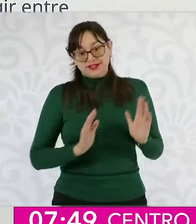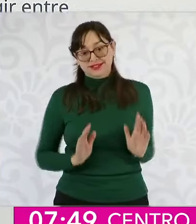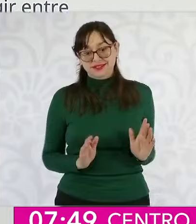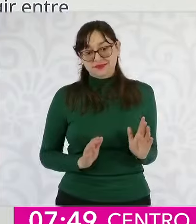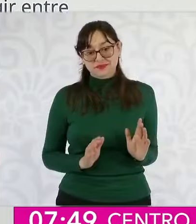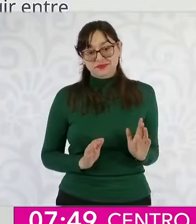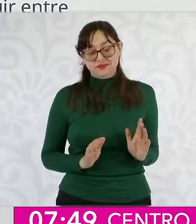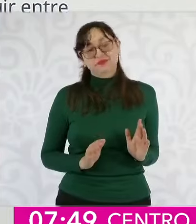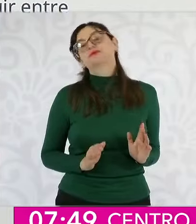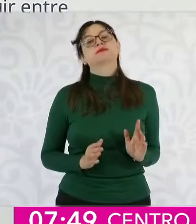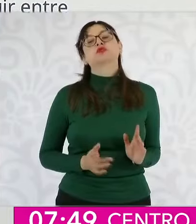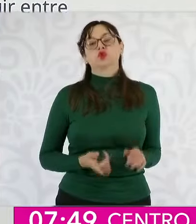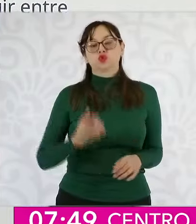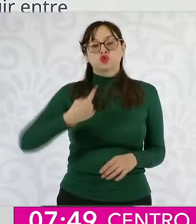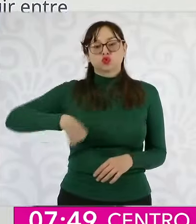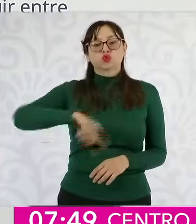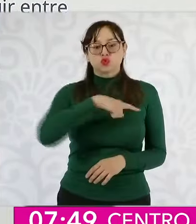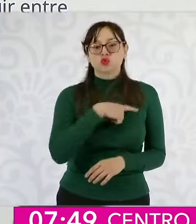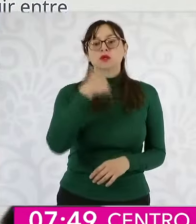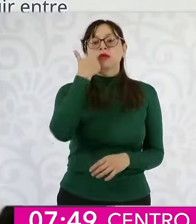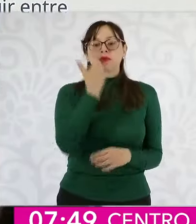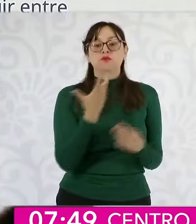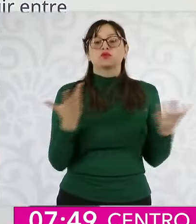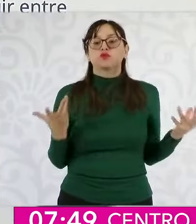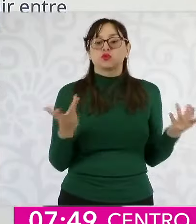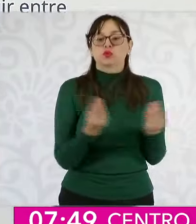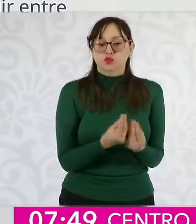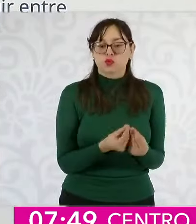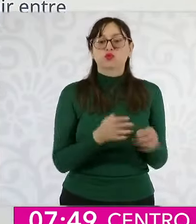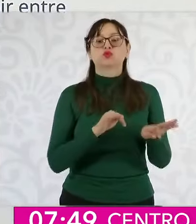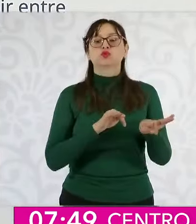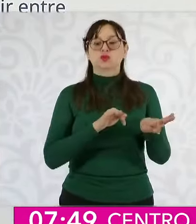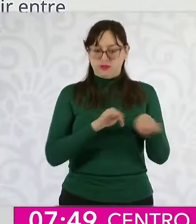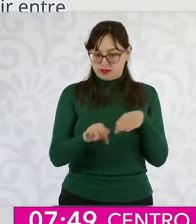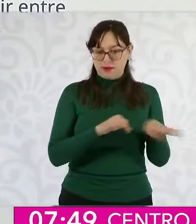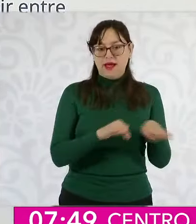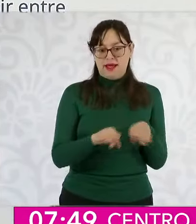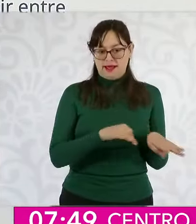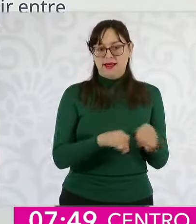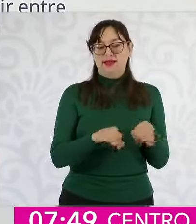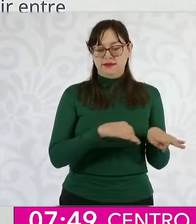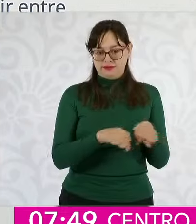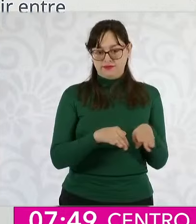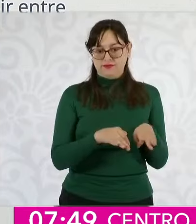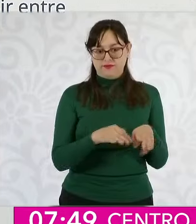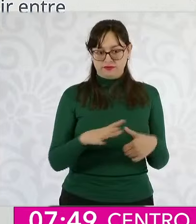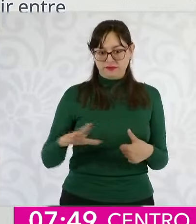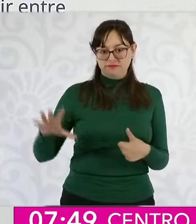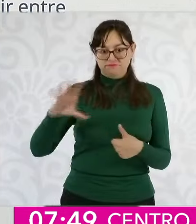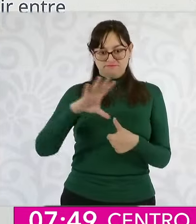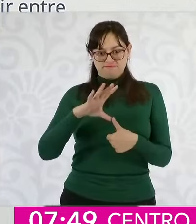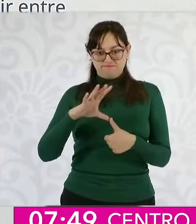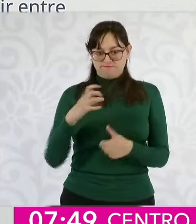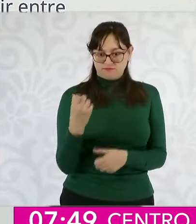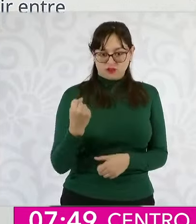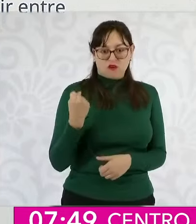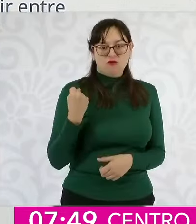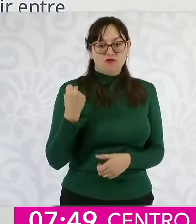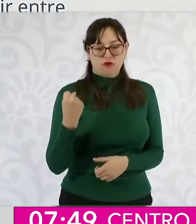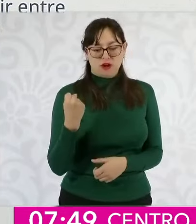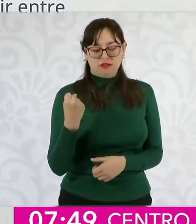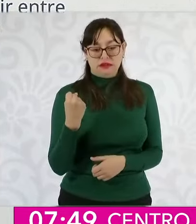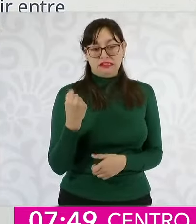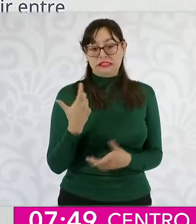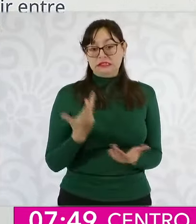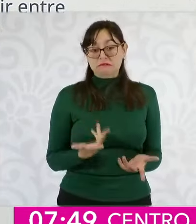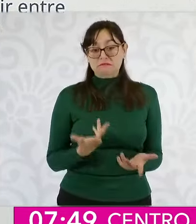presidenta que trabajemos eso, y vamos a trabajar con todas, todos ustedes, es crear una región más fuerte y no